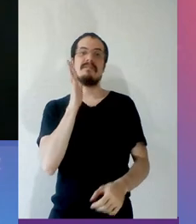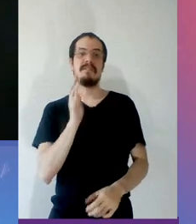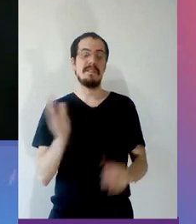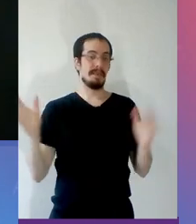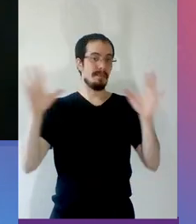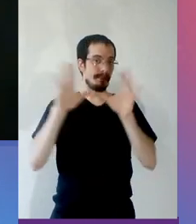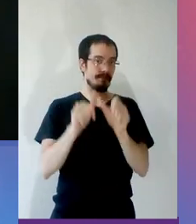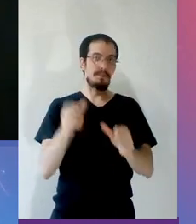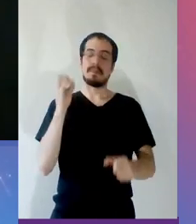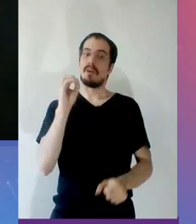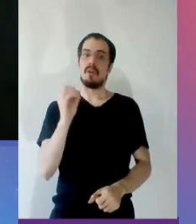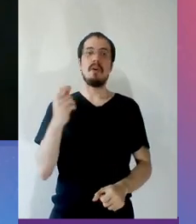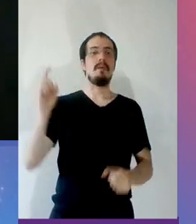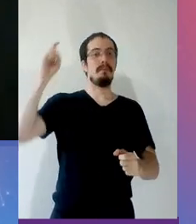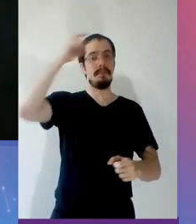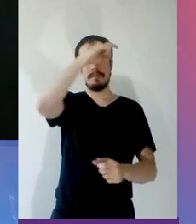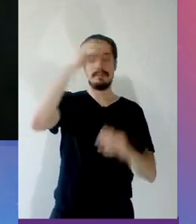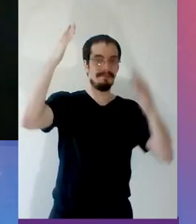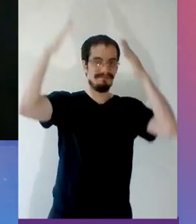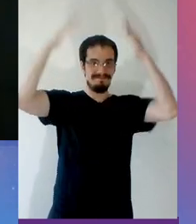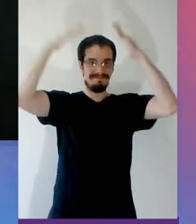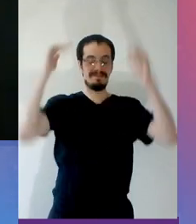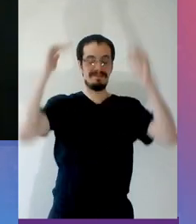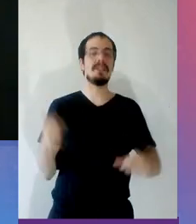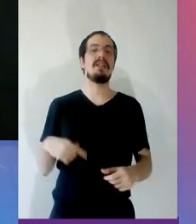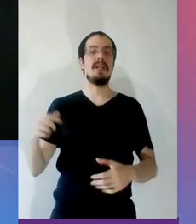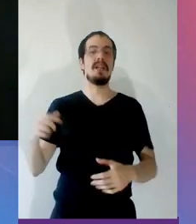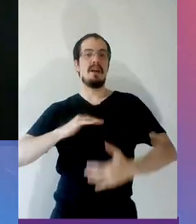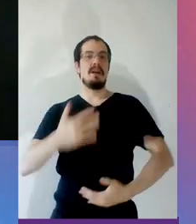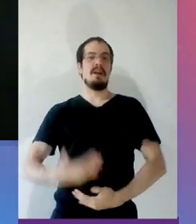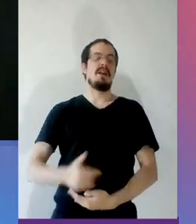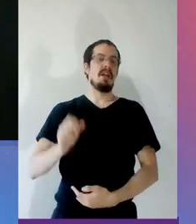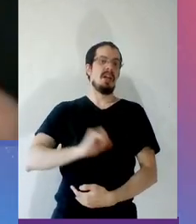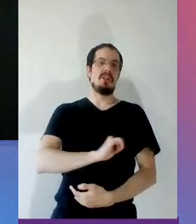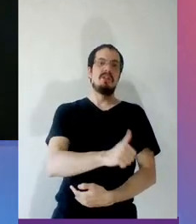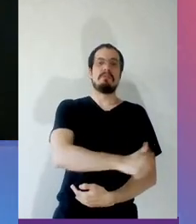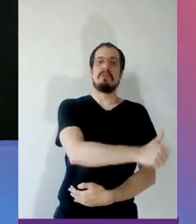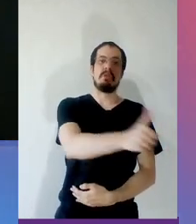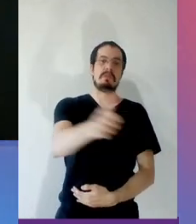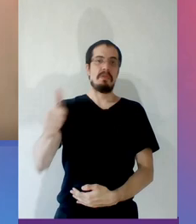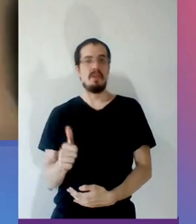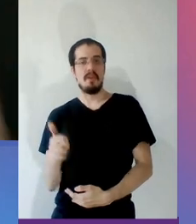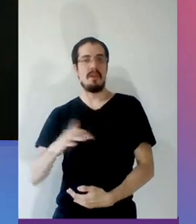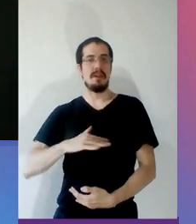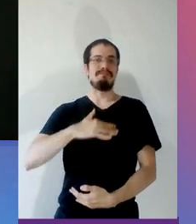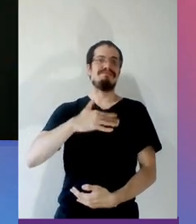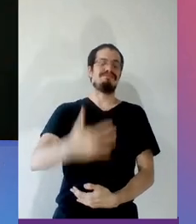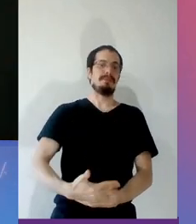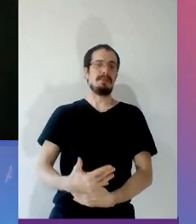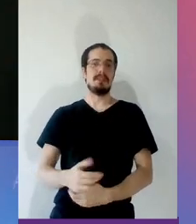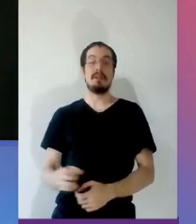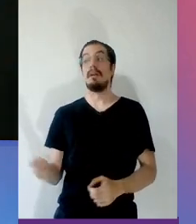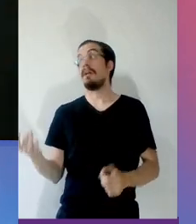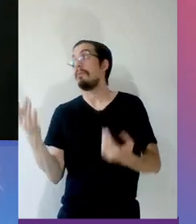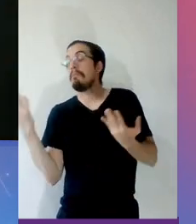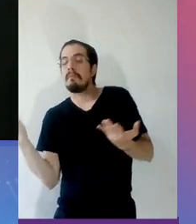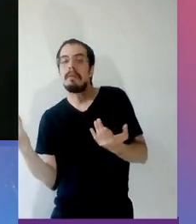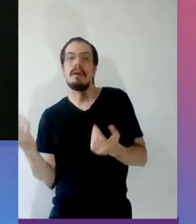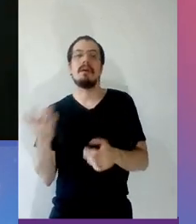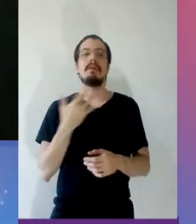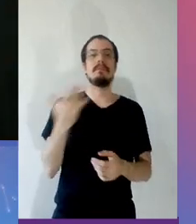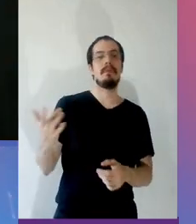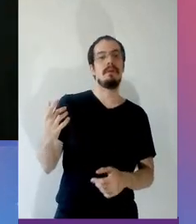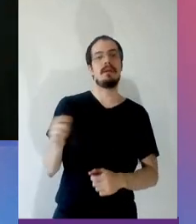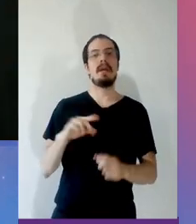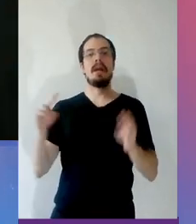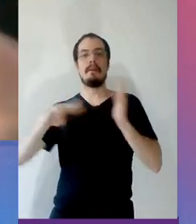en la pandemia, dijéramos, todas las mujeres embarazadas en general, ya sea por el efecto de la